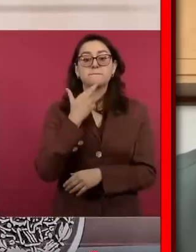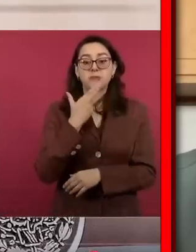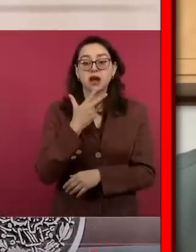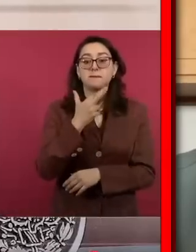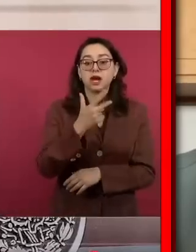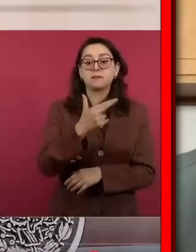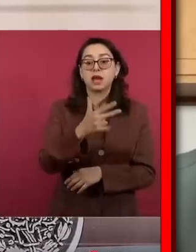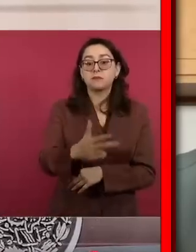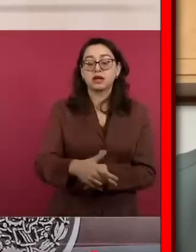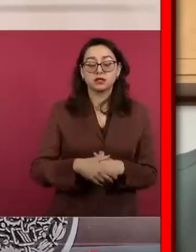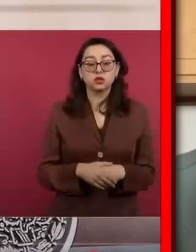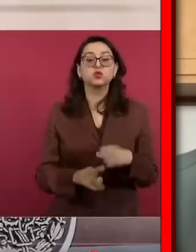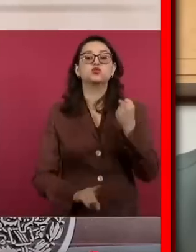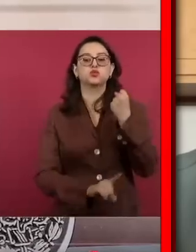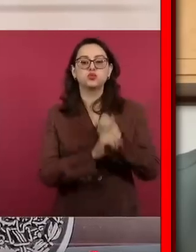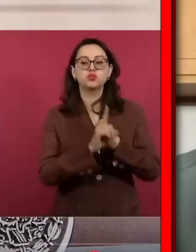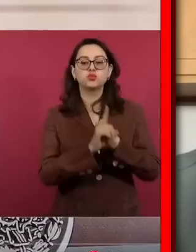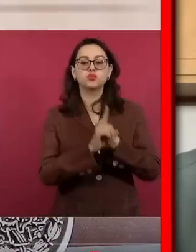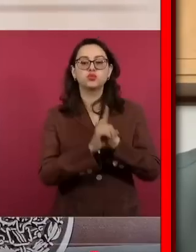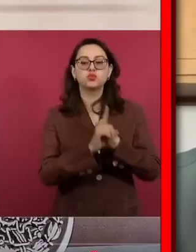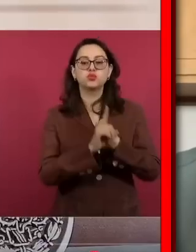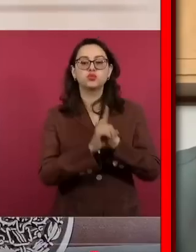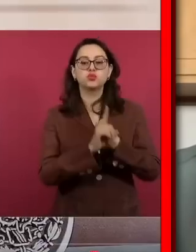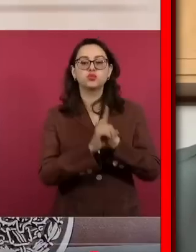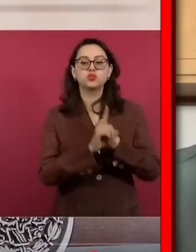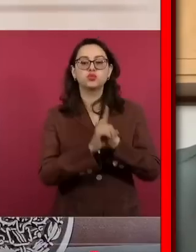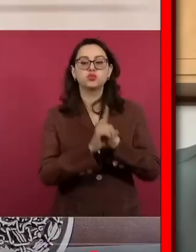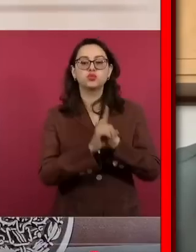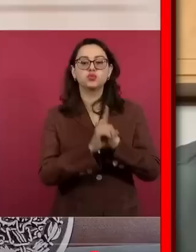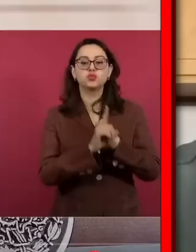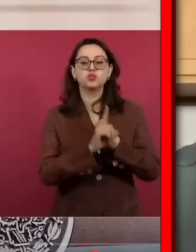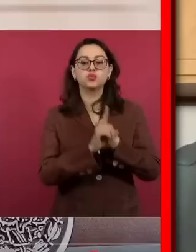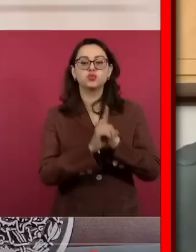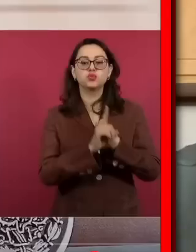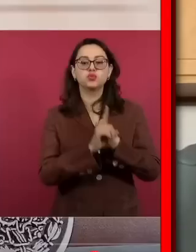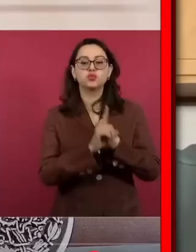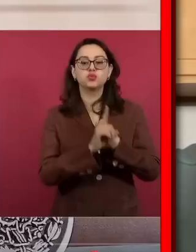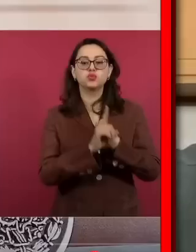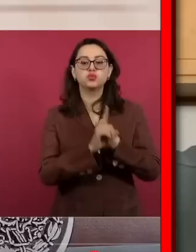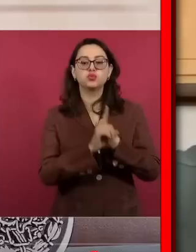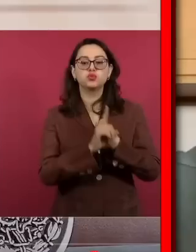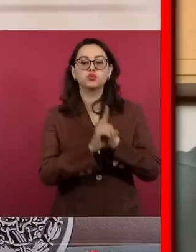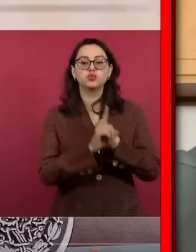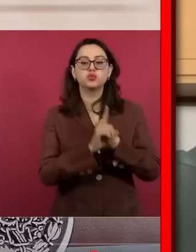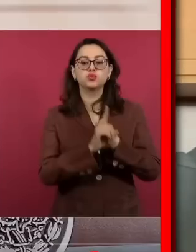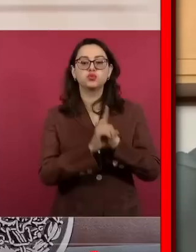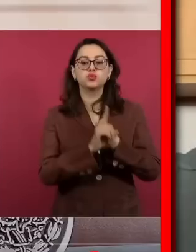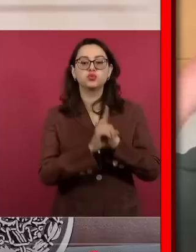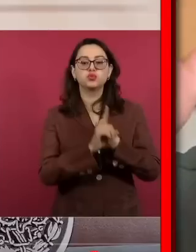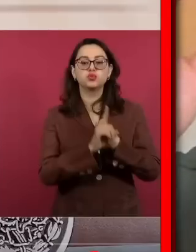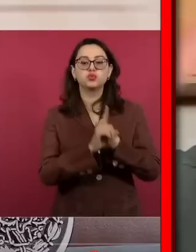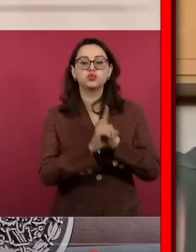problemas que… fuertes declaraciones, mexicanos y mexicanas,